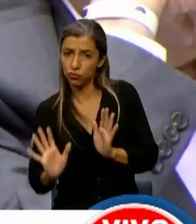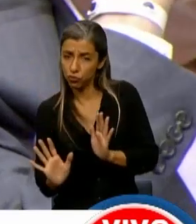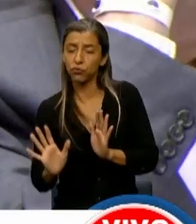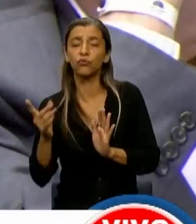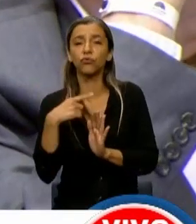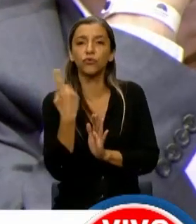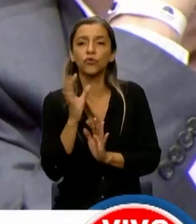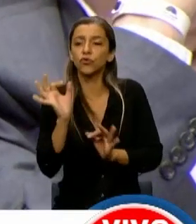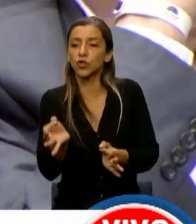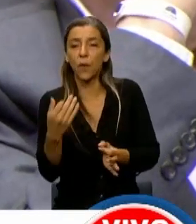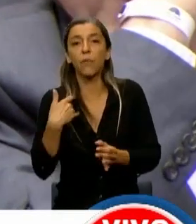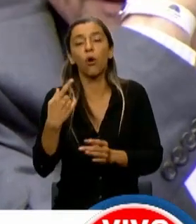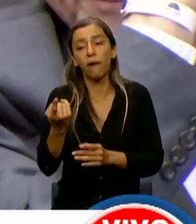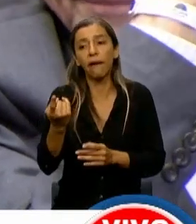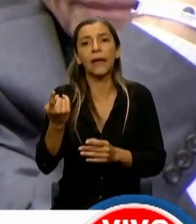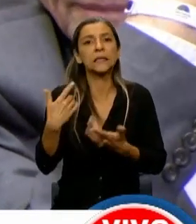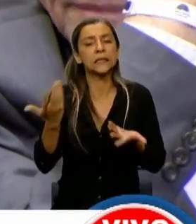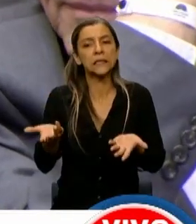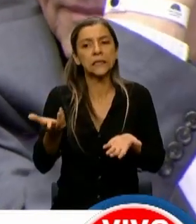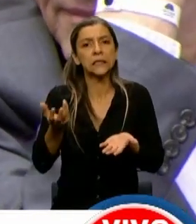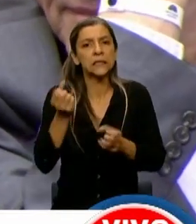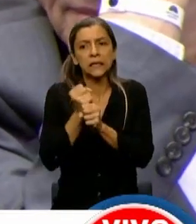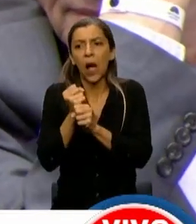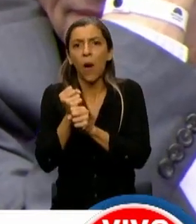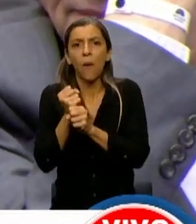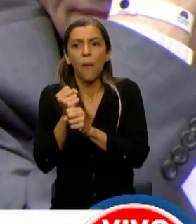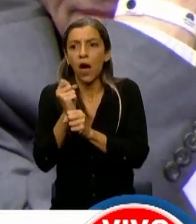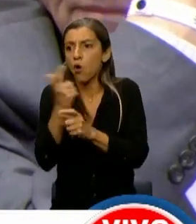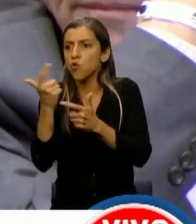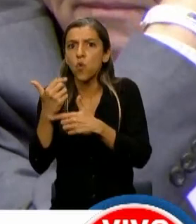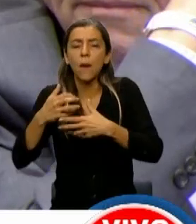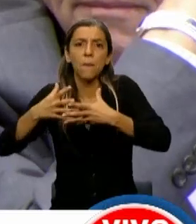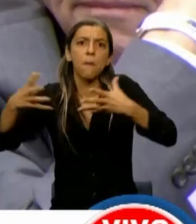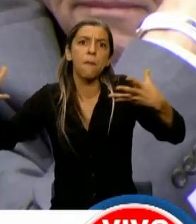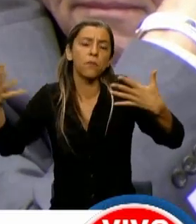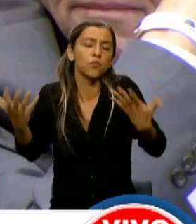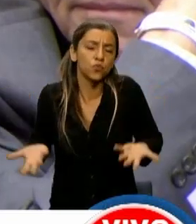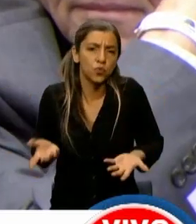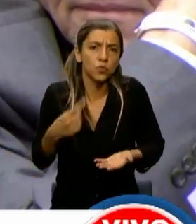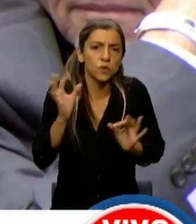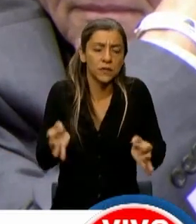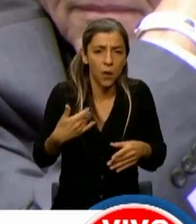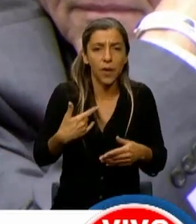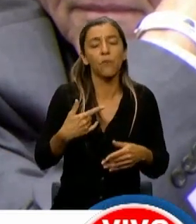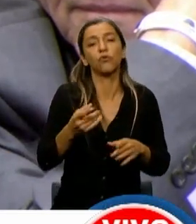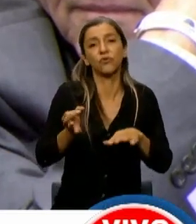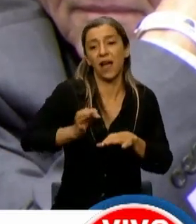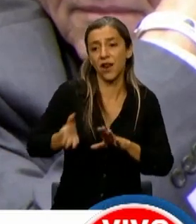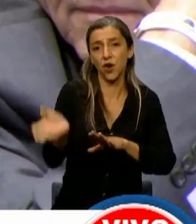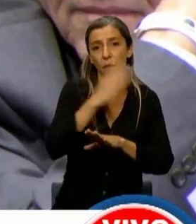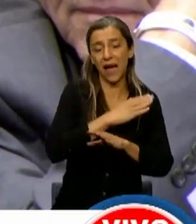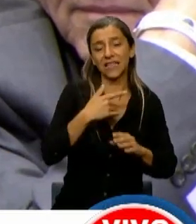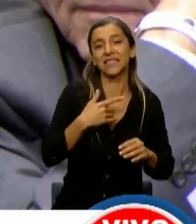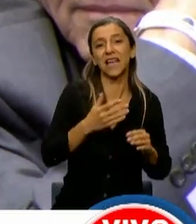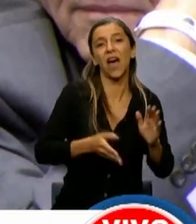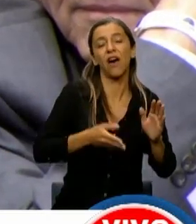encontramos con niveles de desocupación que crecieron en la pandemia. En el segundo trimestre del año pasado, la desocupación abierta llegó